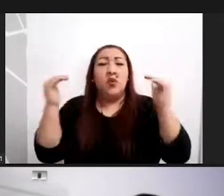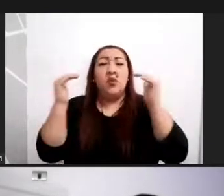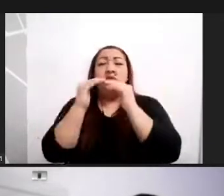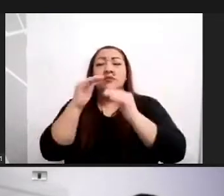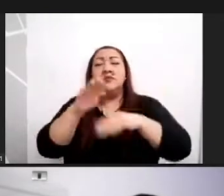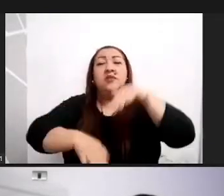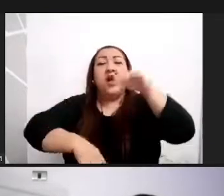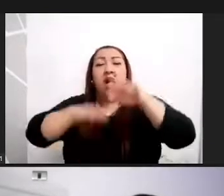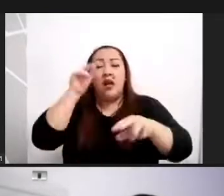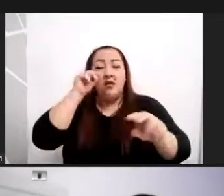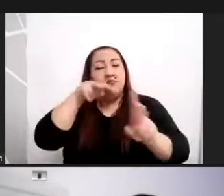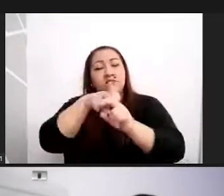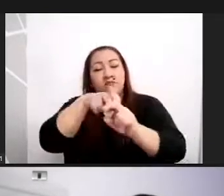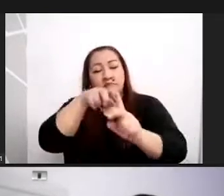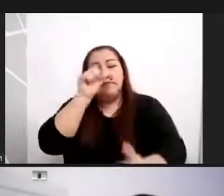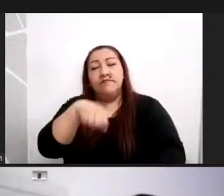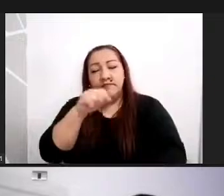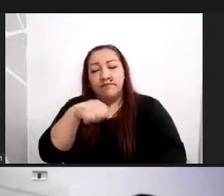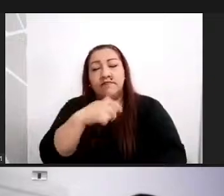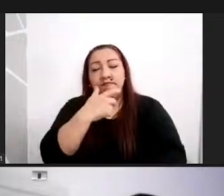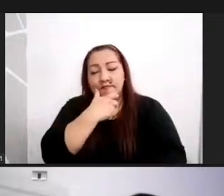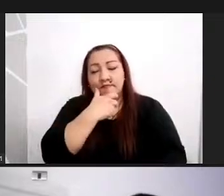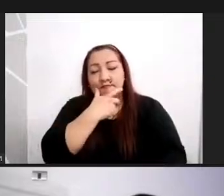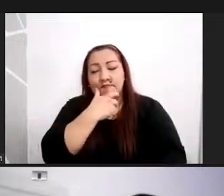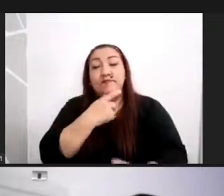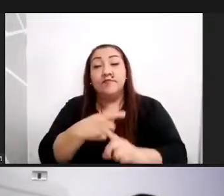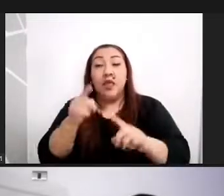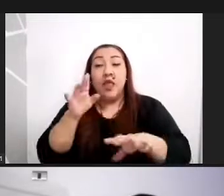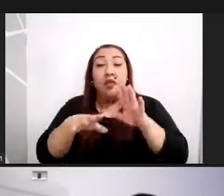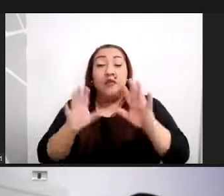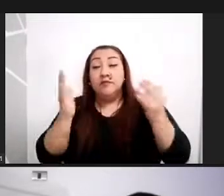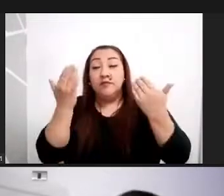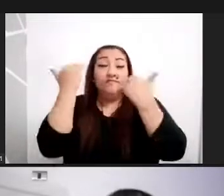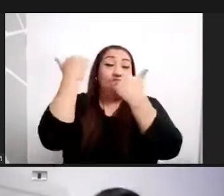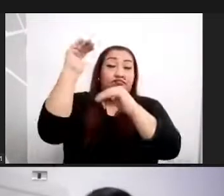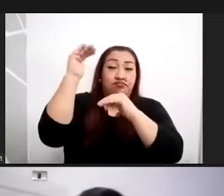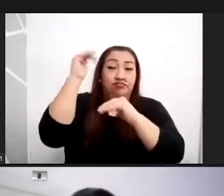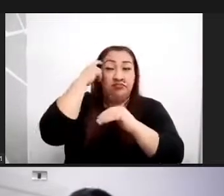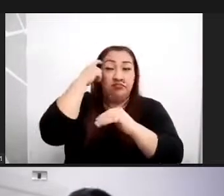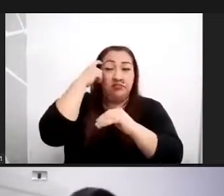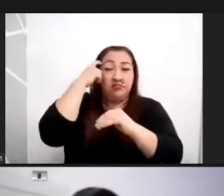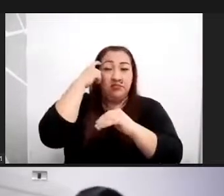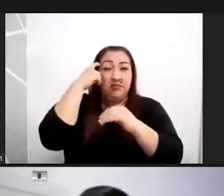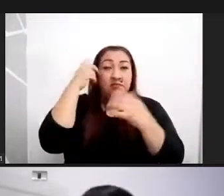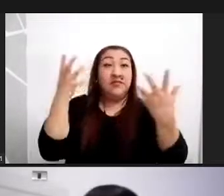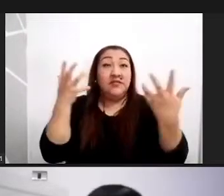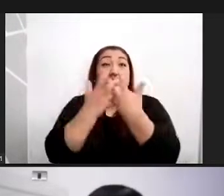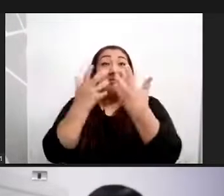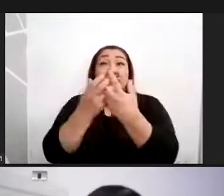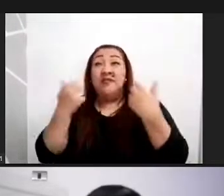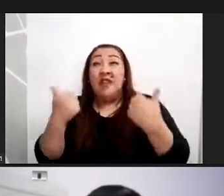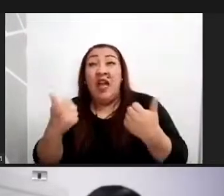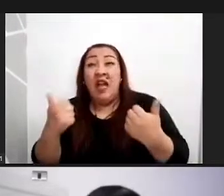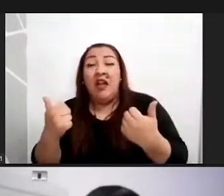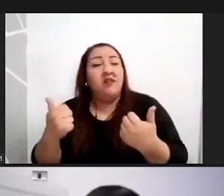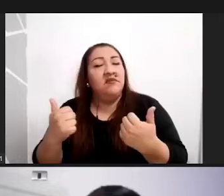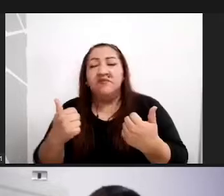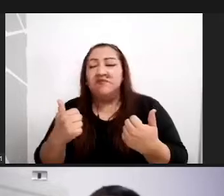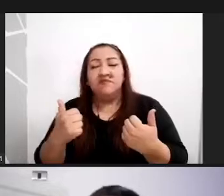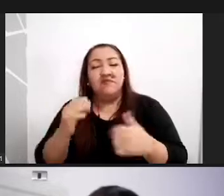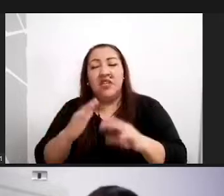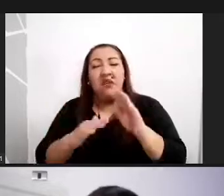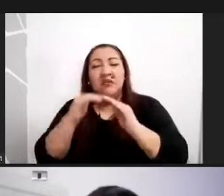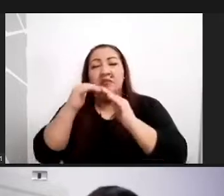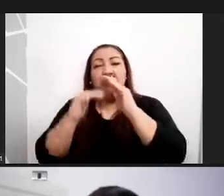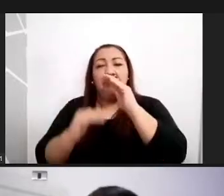visto evidenciadas y las limitaciones para construir consensos no solo han sido una experiencia limitante